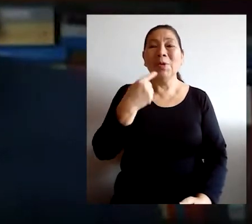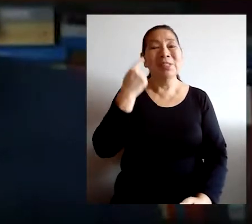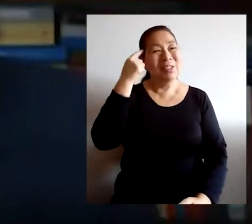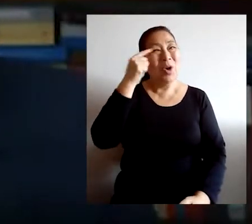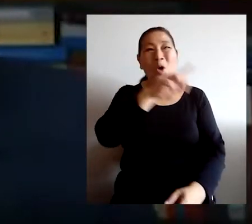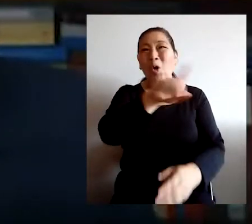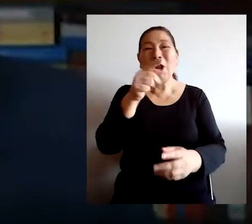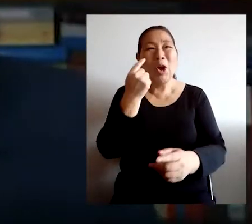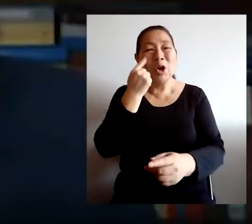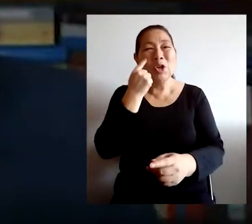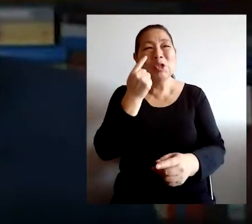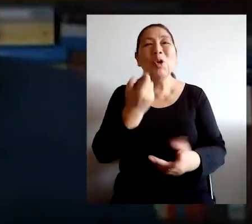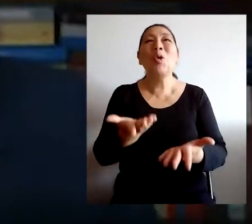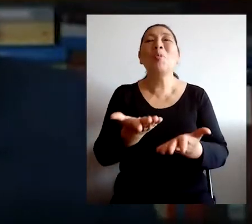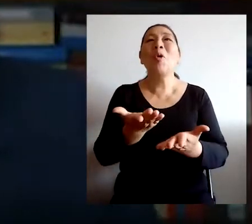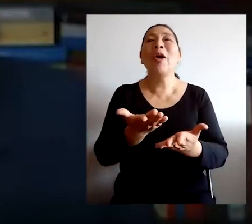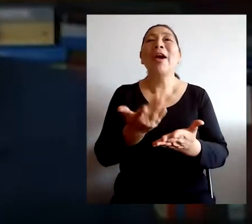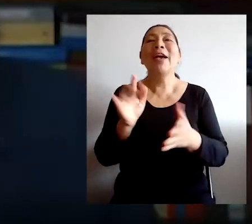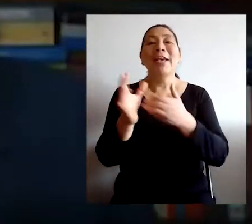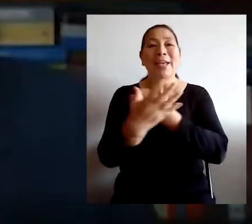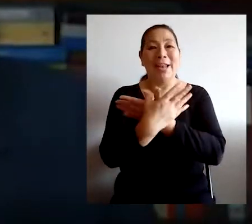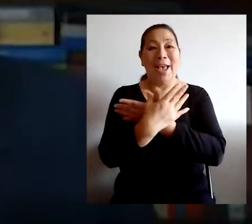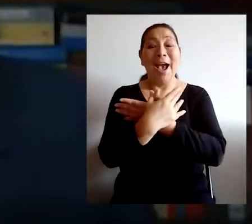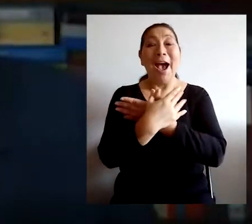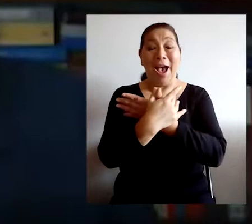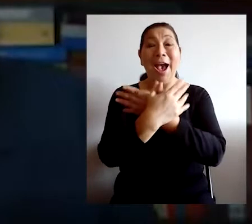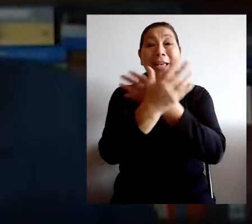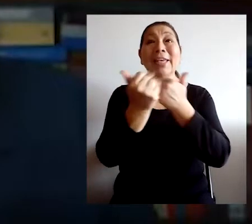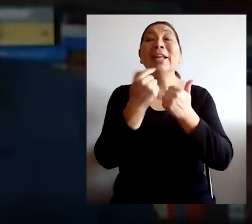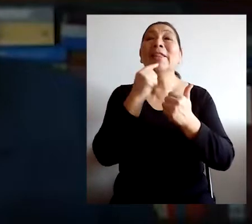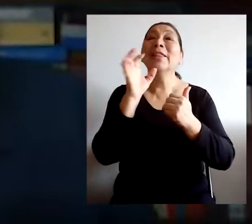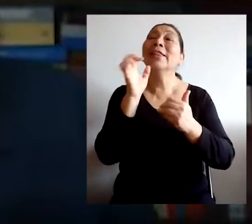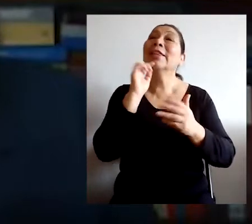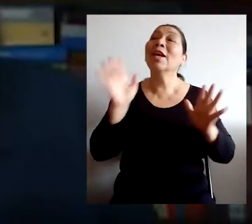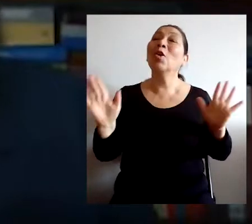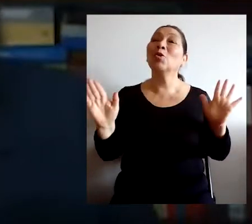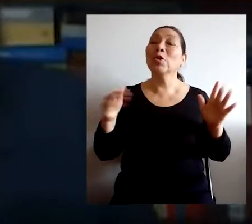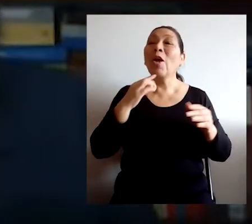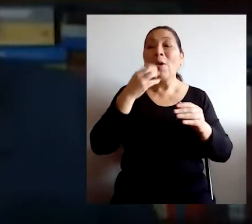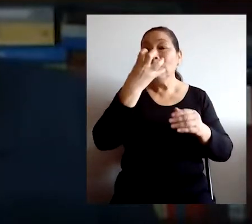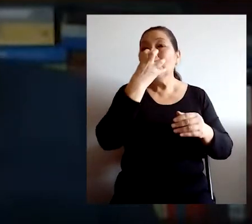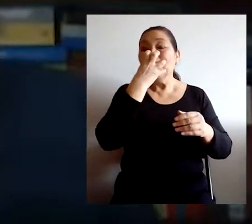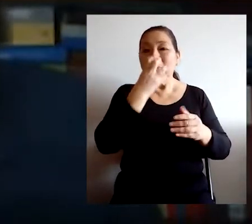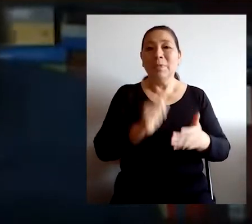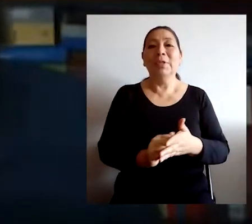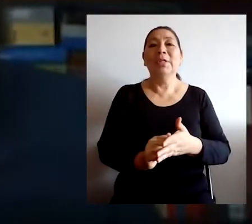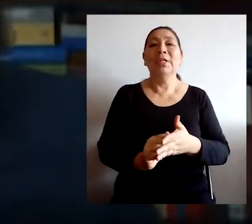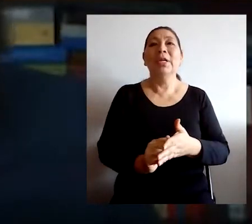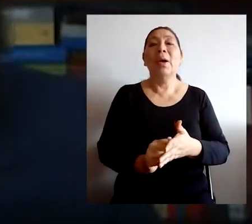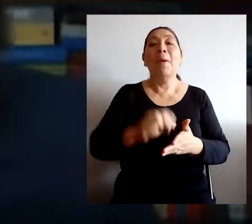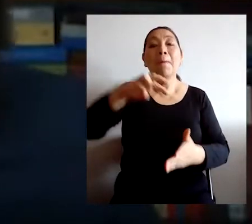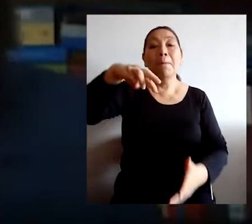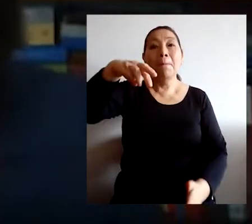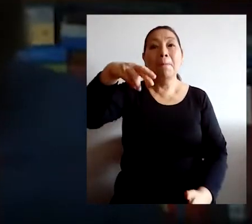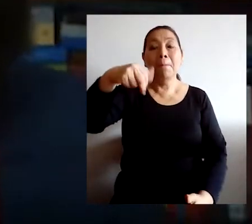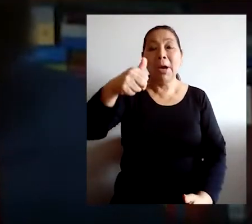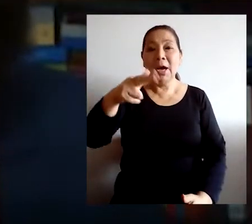del oxígeno de San Juan de Miraflores. Su nombre era Mario Romero